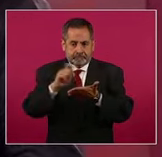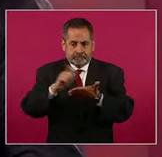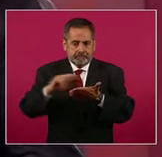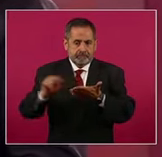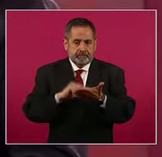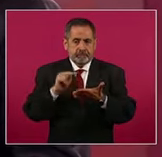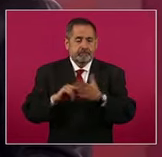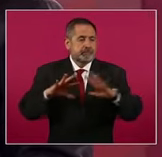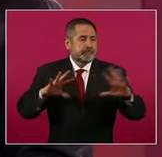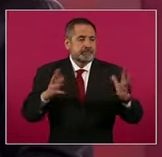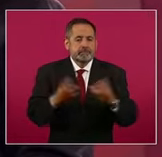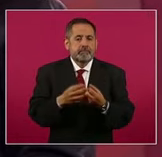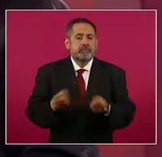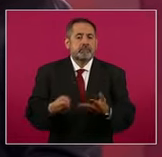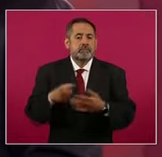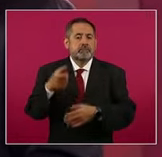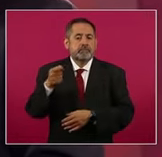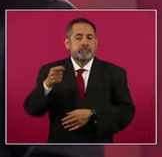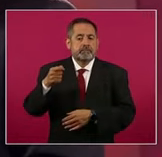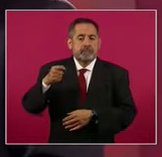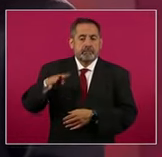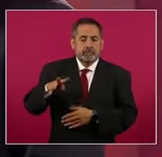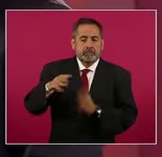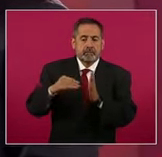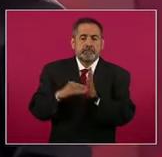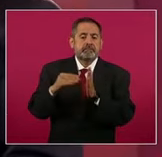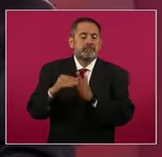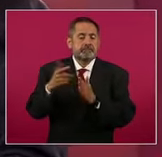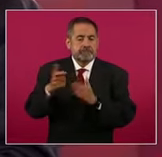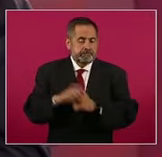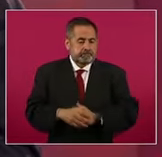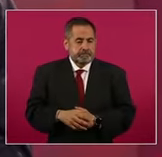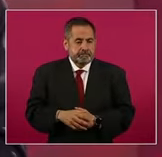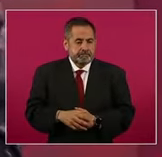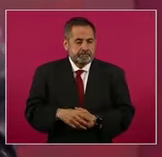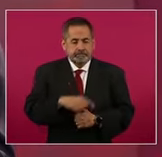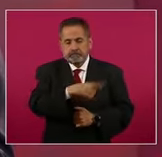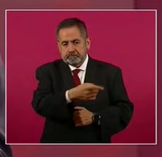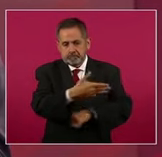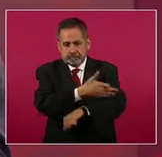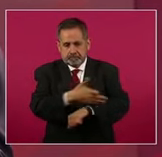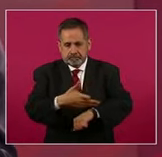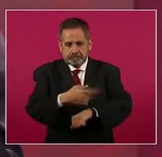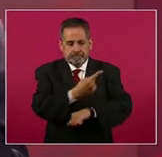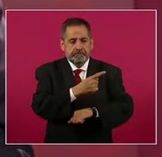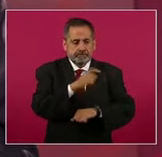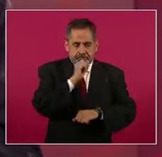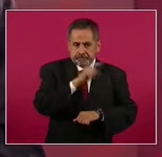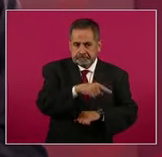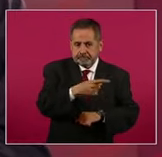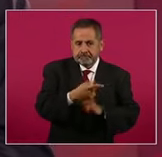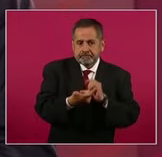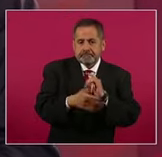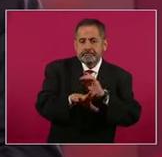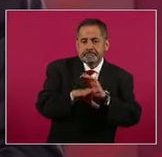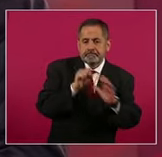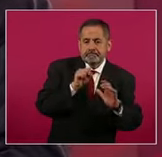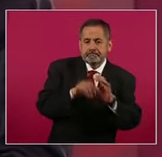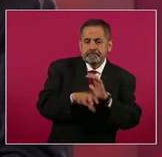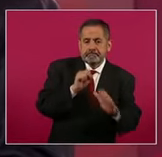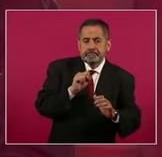de 29 millones de pesos. La familiar consanguínea registró retiros por